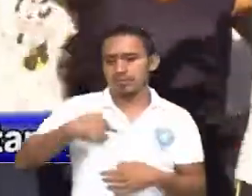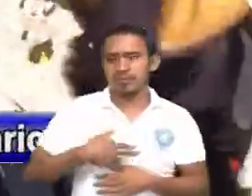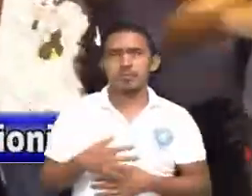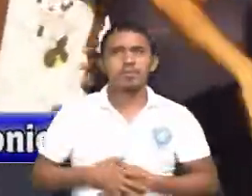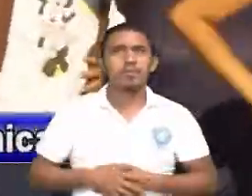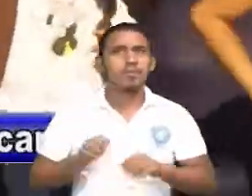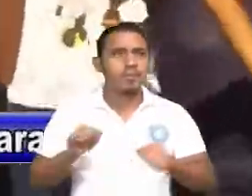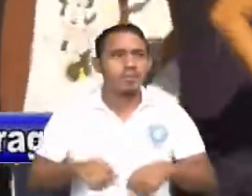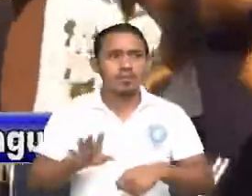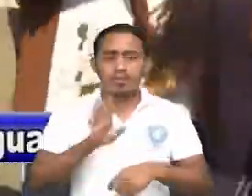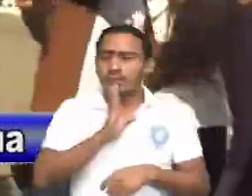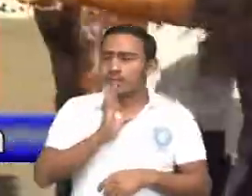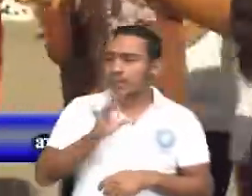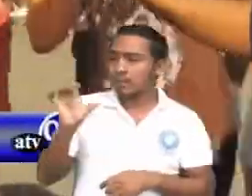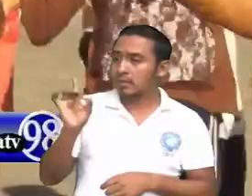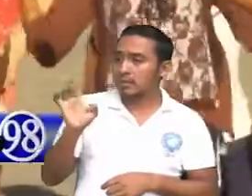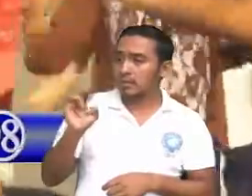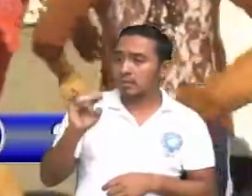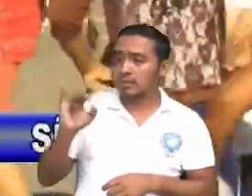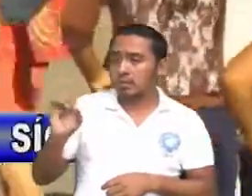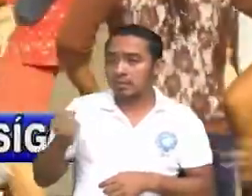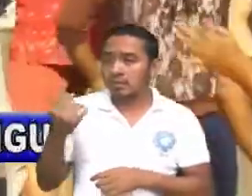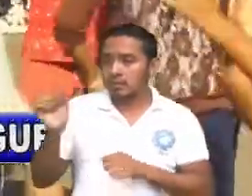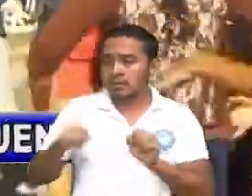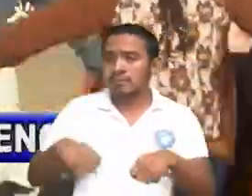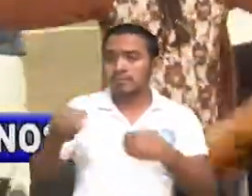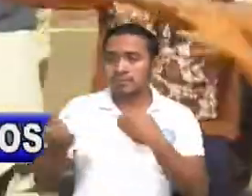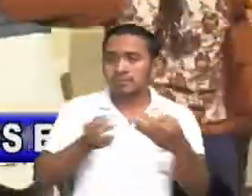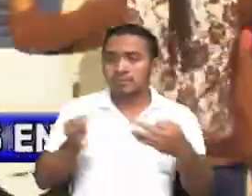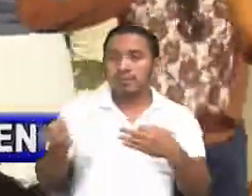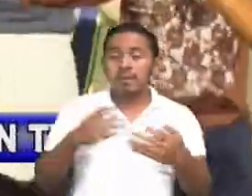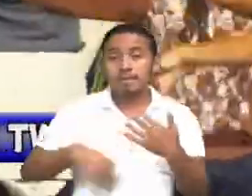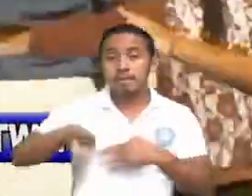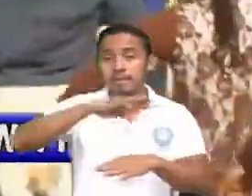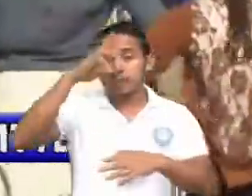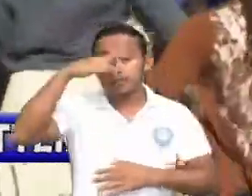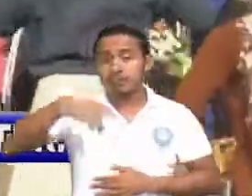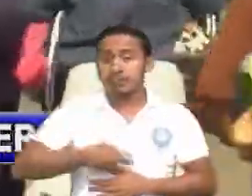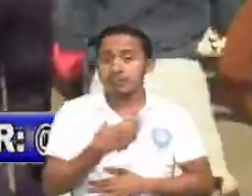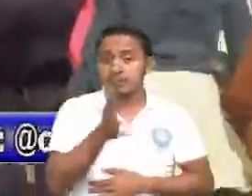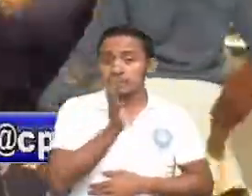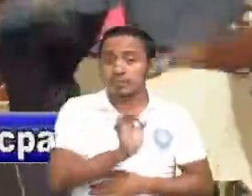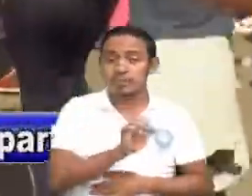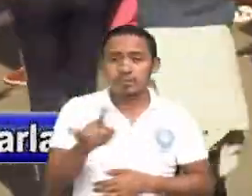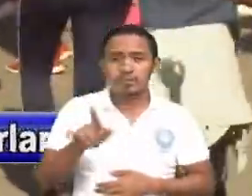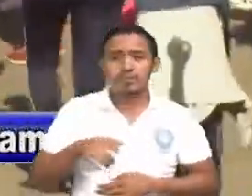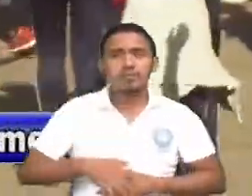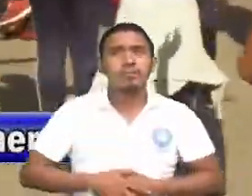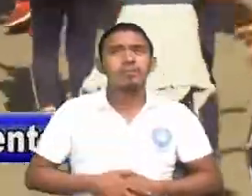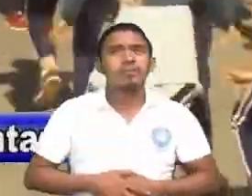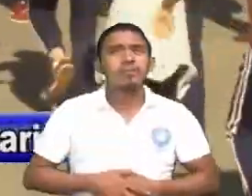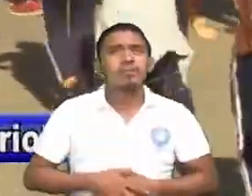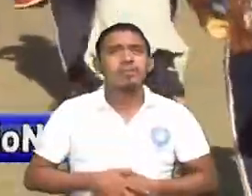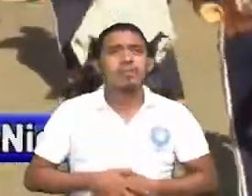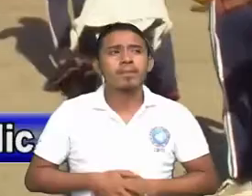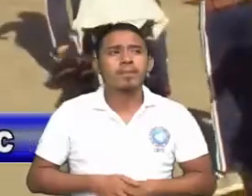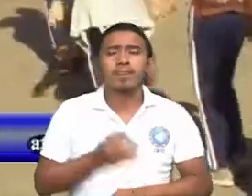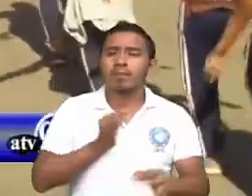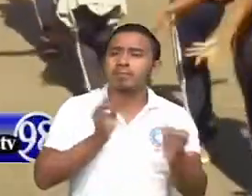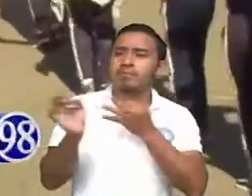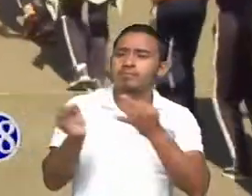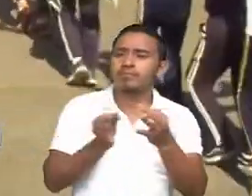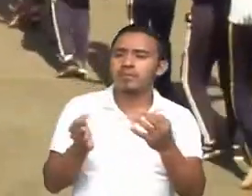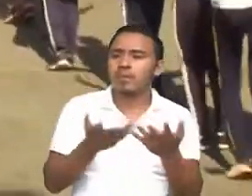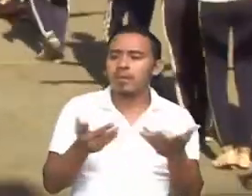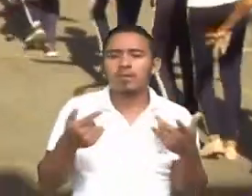hablar con Denis, que nos explique un poco, porque usted dice que ha estado más a cargo de los muchachos. El montaje del mismo. Bueno, explícanos un poco acerca